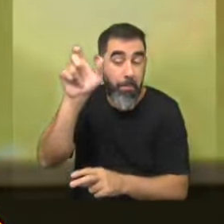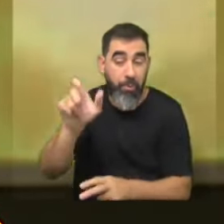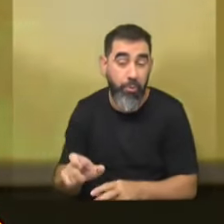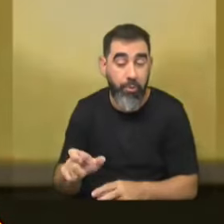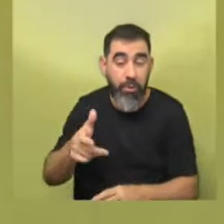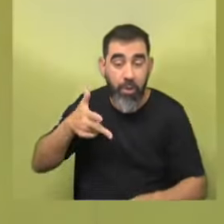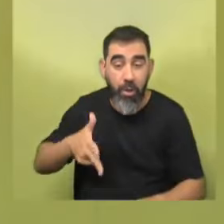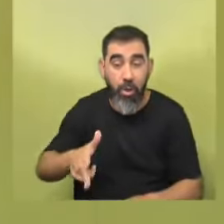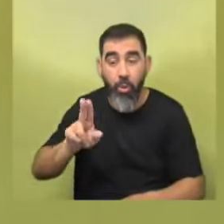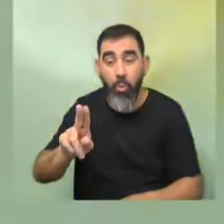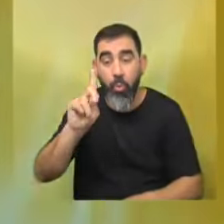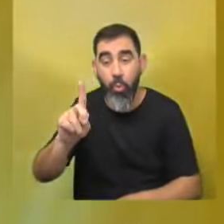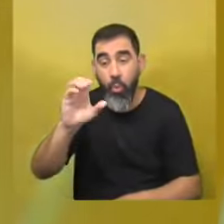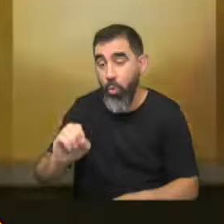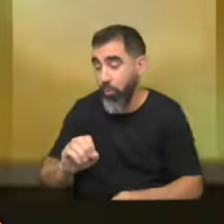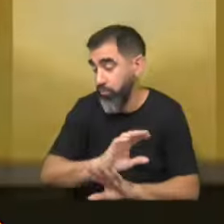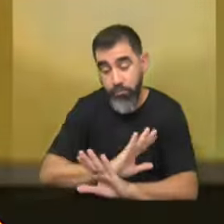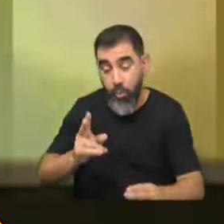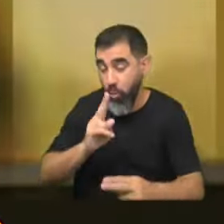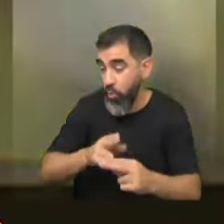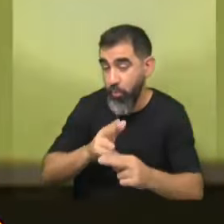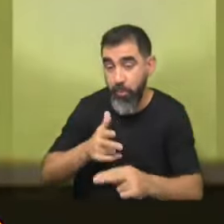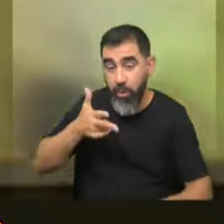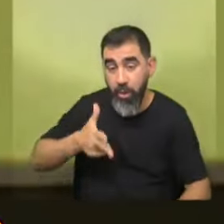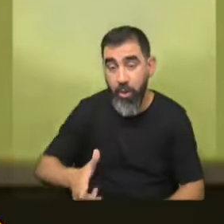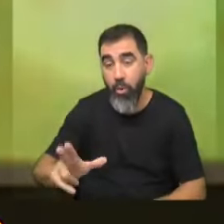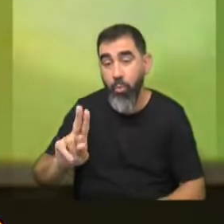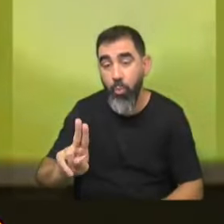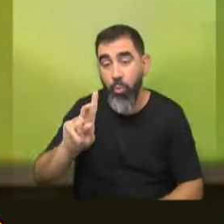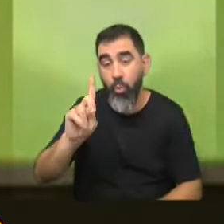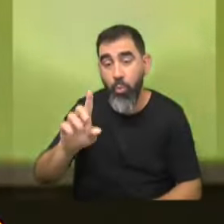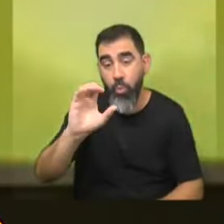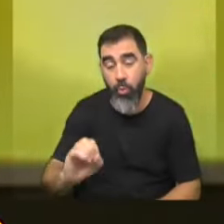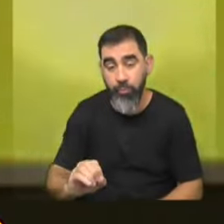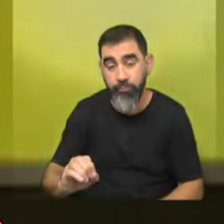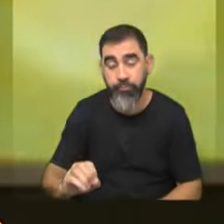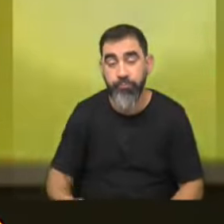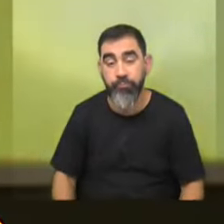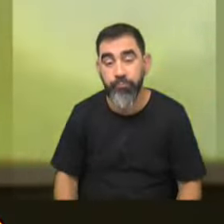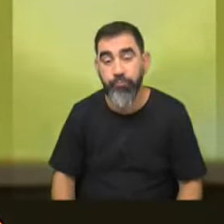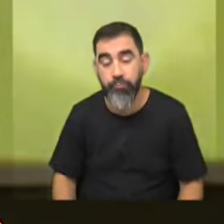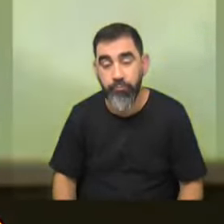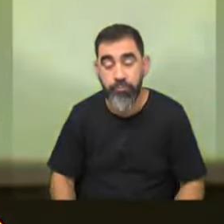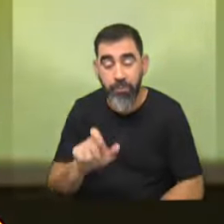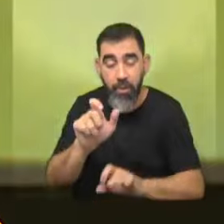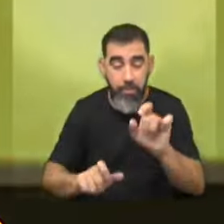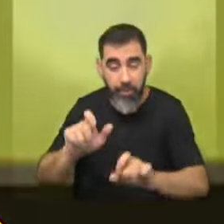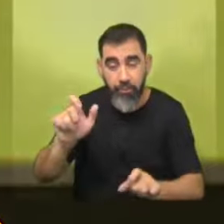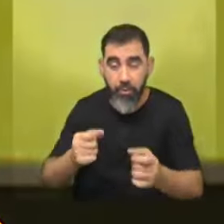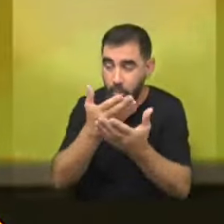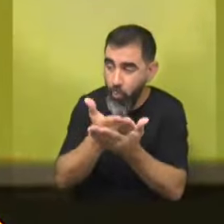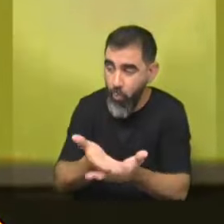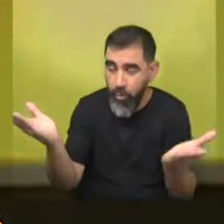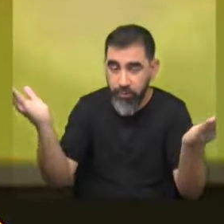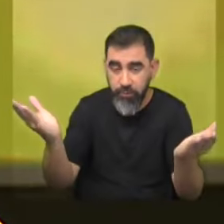sea, no es una sigla, no es que Hugo... No, es Hugo. Es Hugo a secas. Vamos a llamarle claro. Hugo. Y la adopción entre el público, siempre que lo mostramos, sí. O